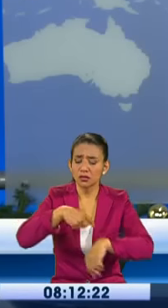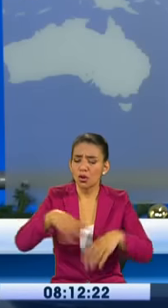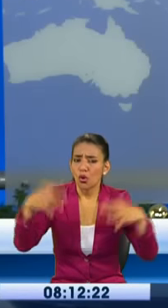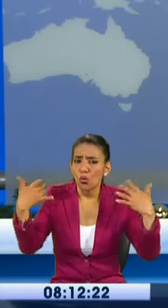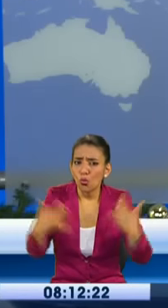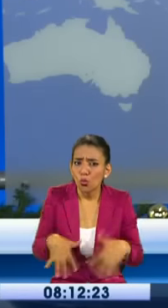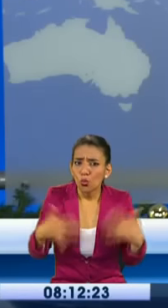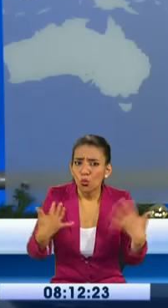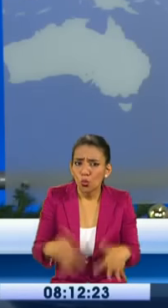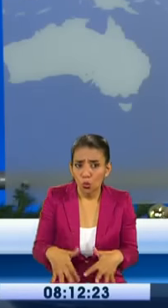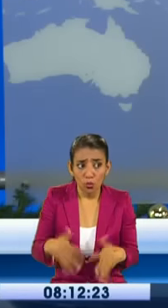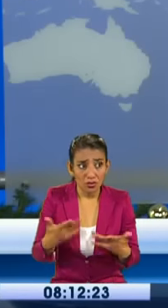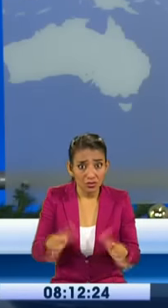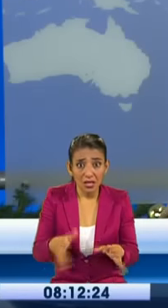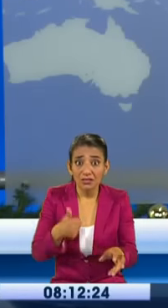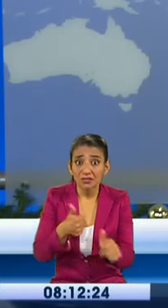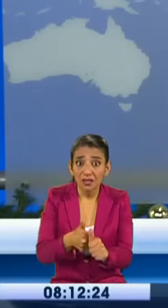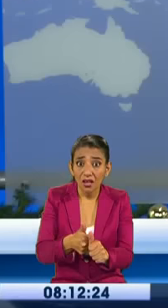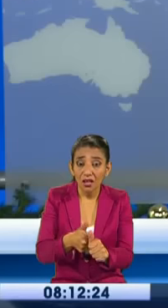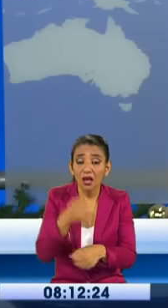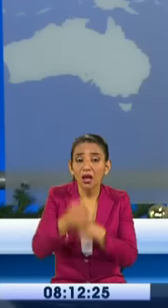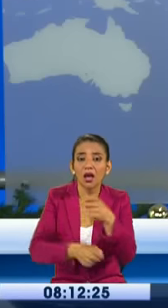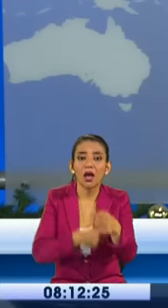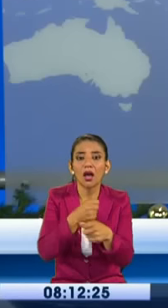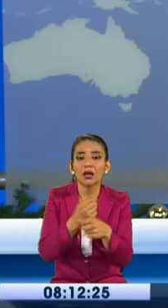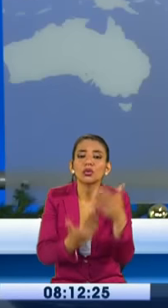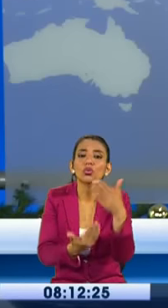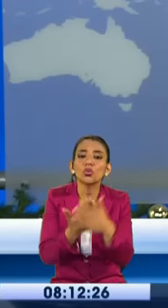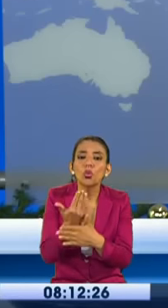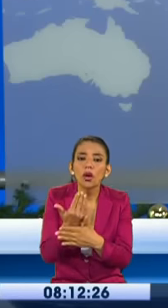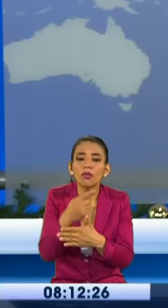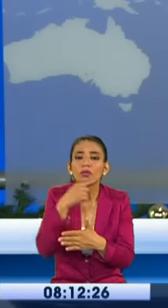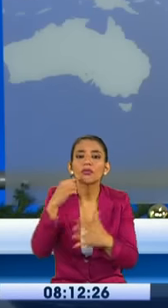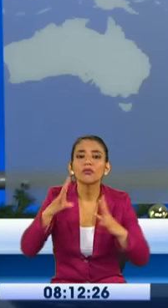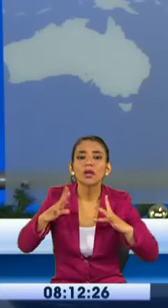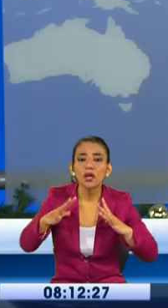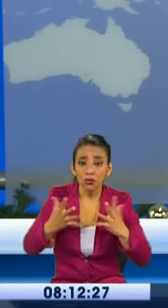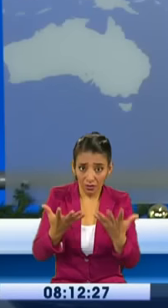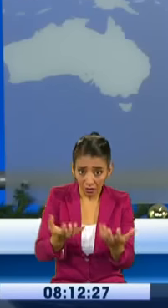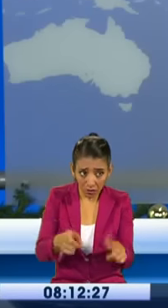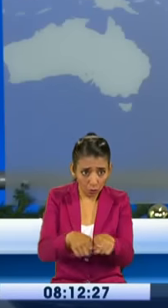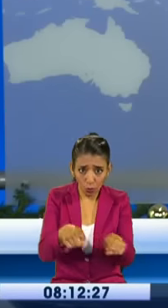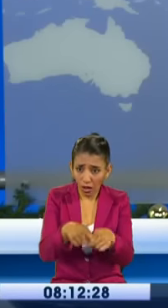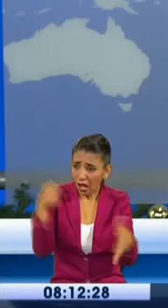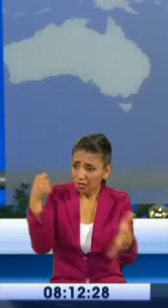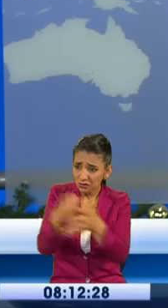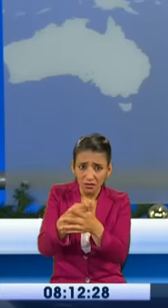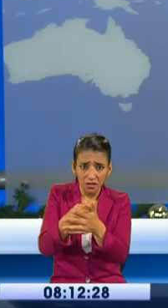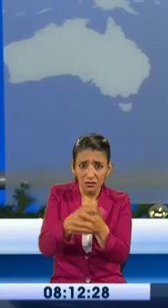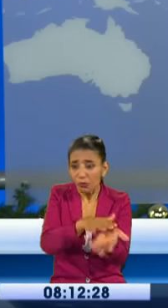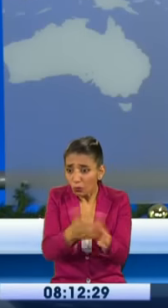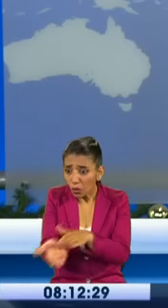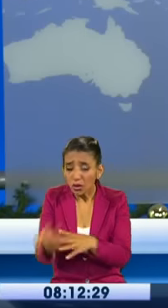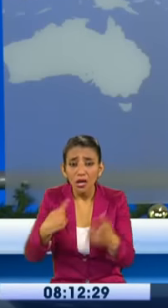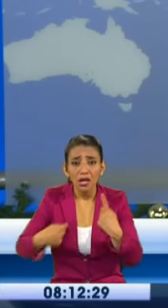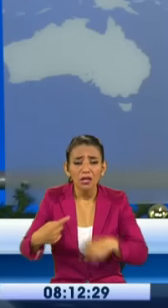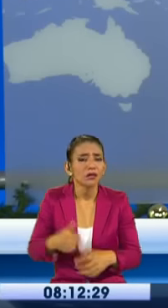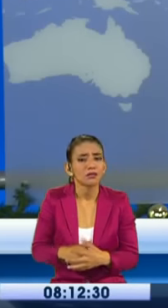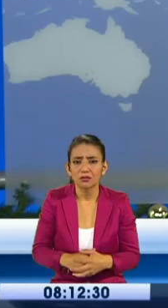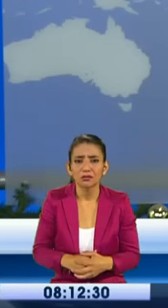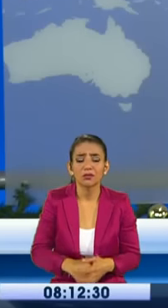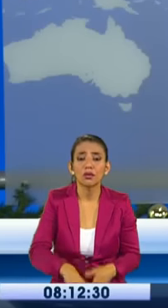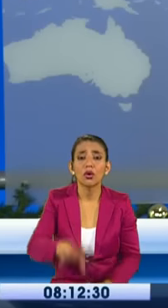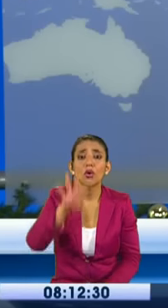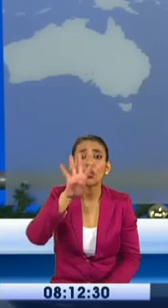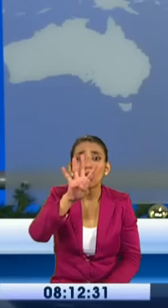hay que tomar en cuenta. Ya viene el feriado de Año Nuevo. No queremos tantos heridos, tantos accidentes.